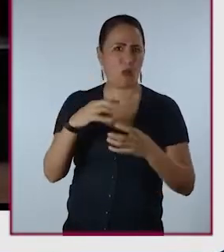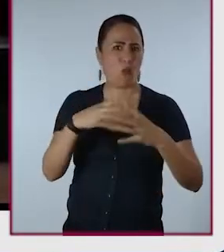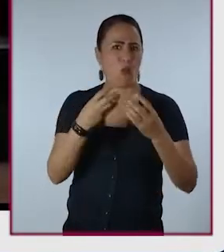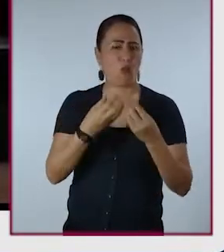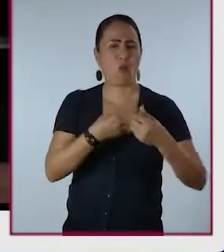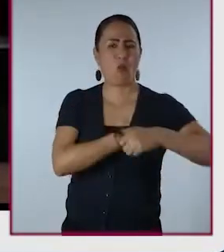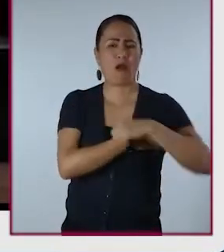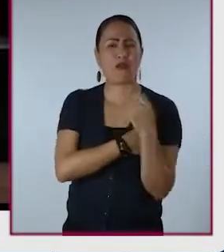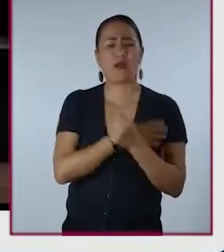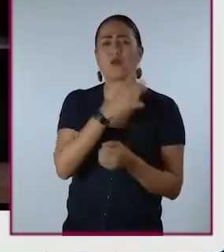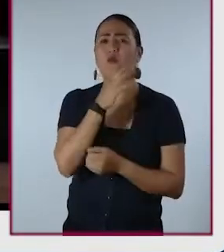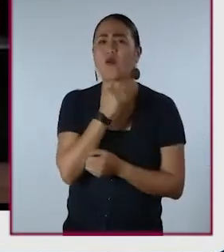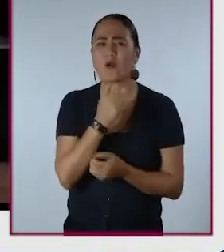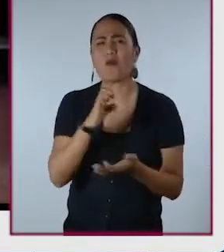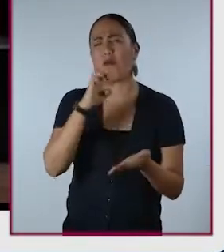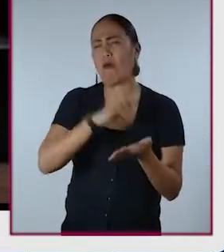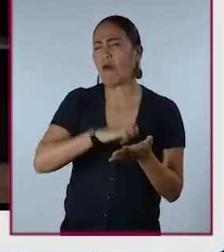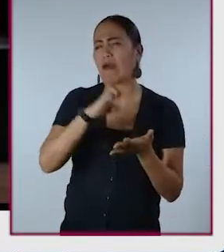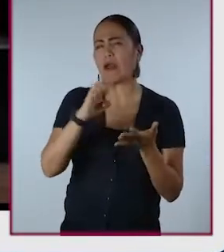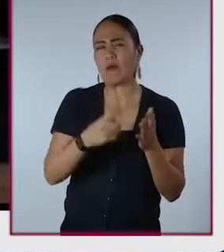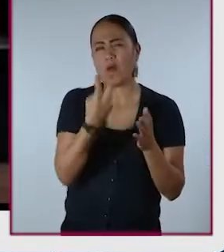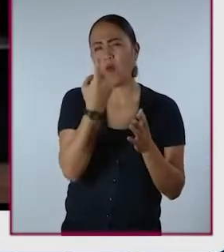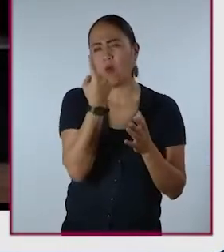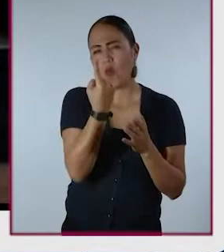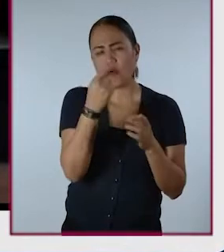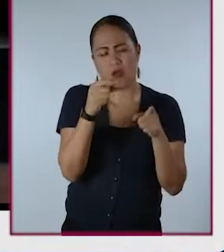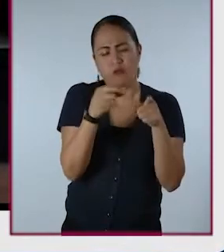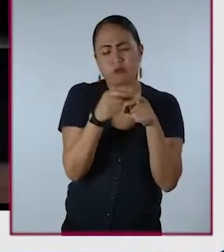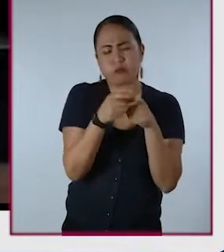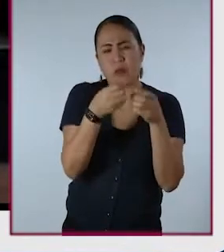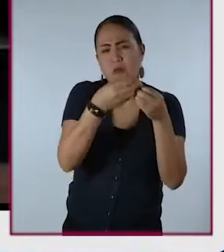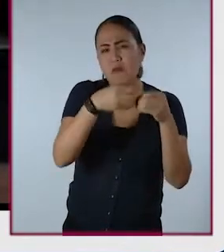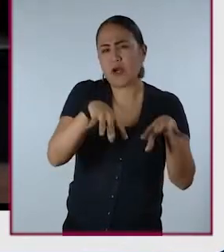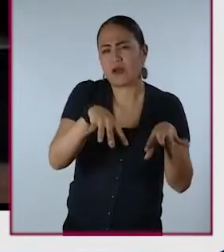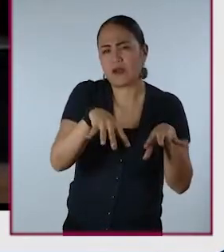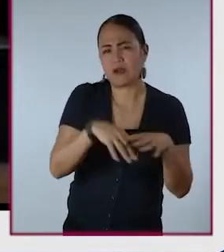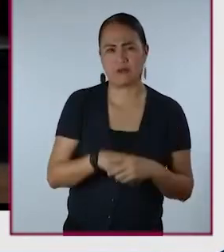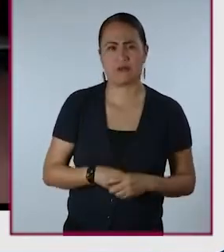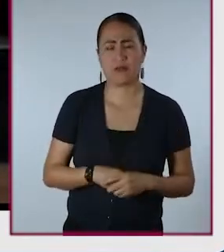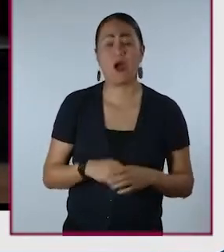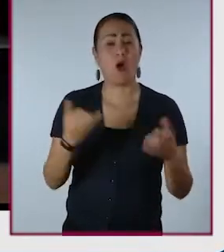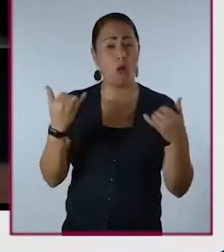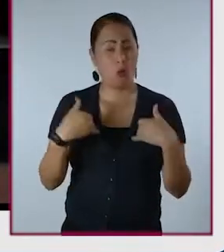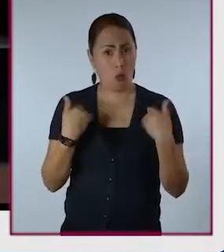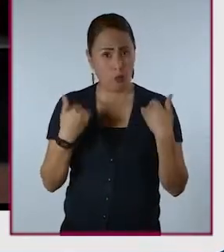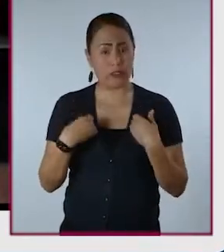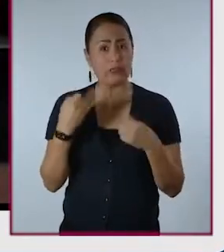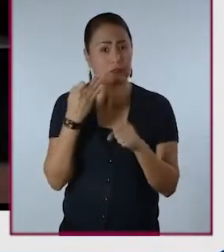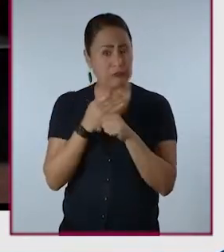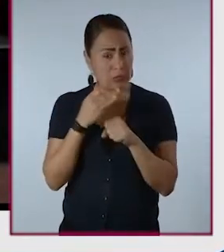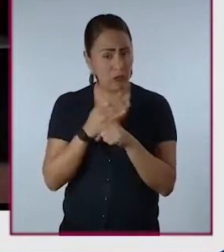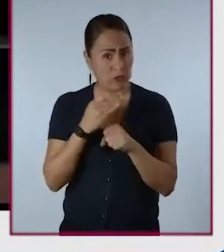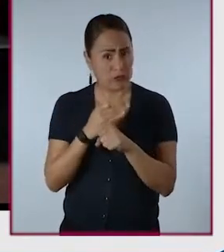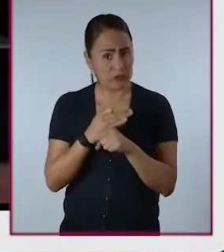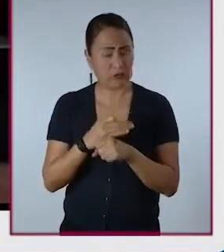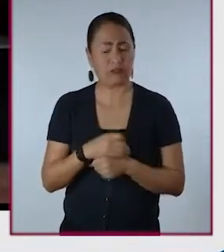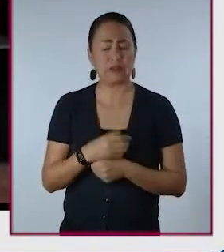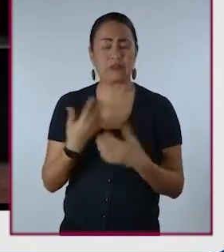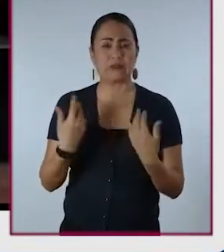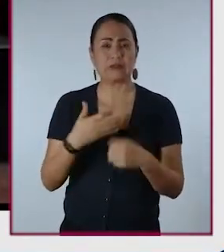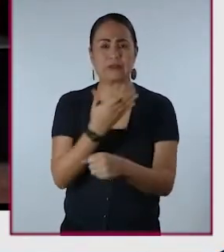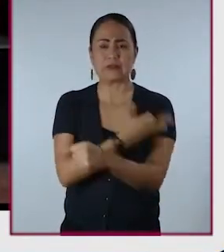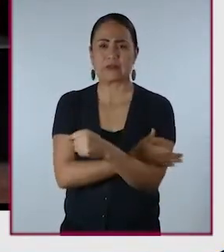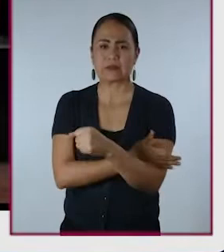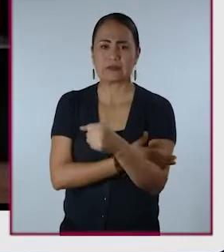una fuente de memoria. Yo creo que todos los jóvenes tienen que darse cuenta de que solo hemos logrado